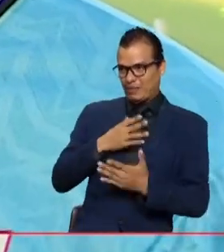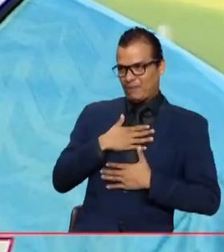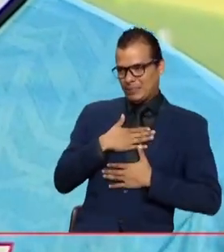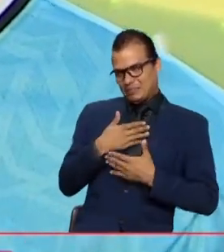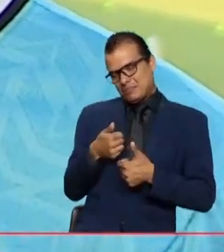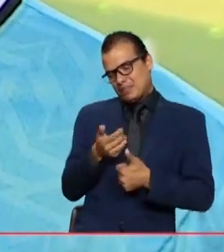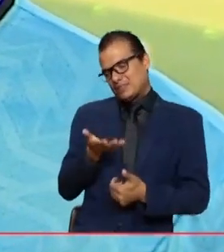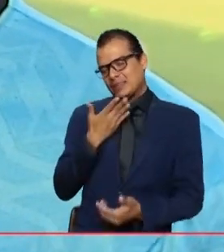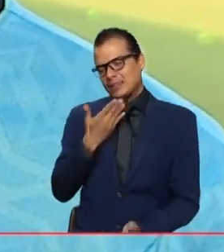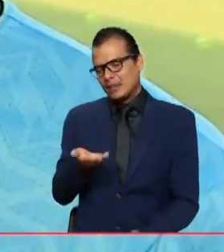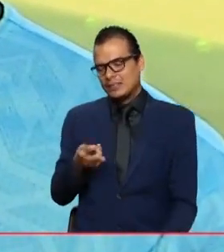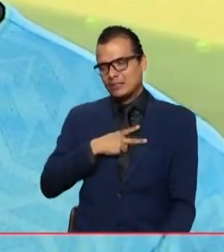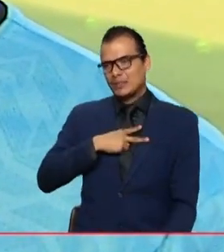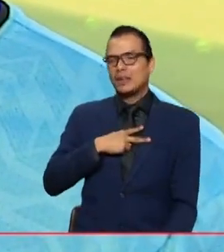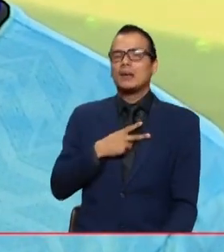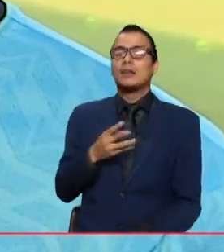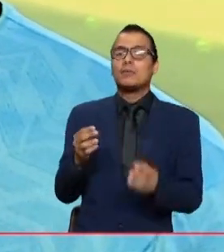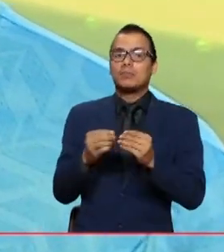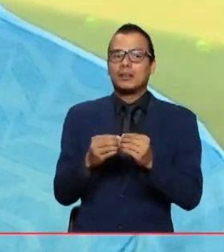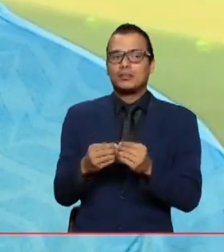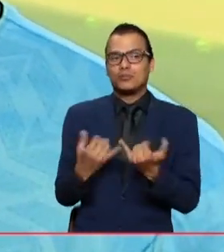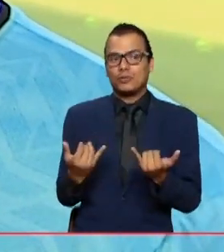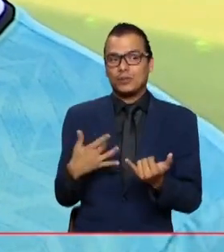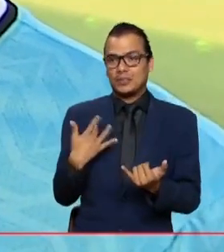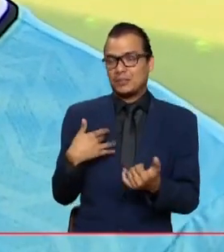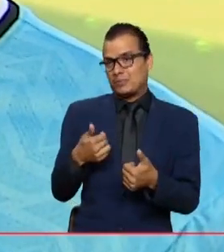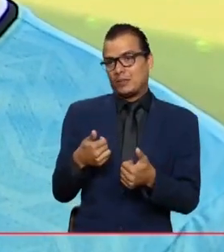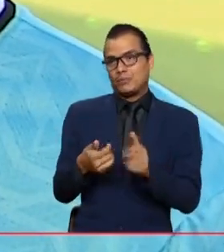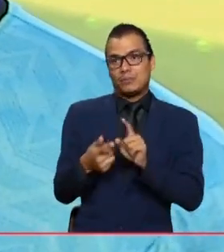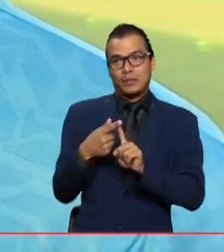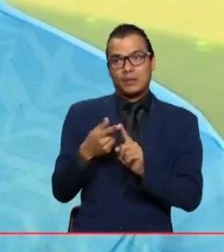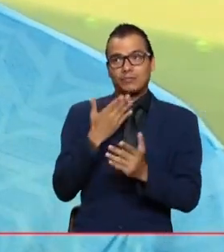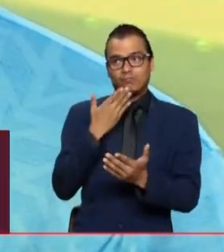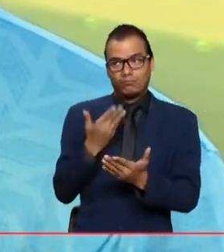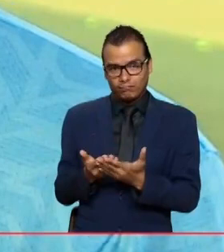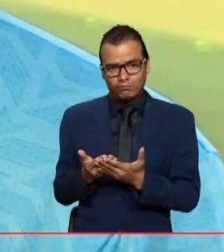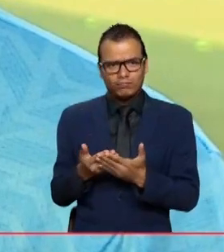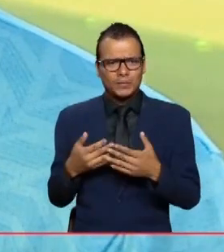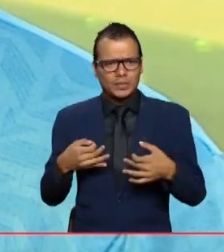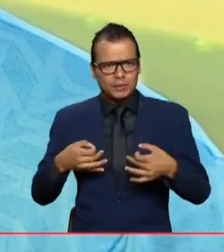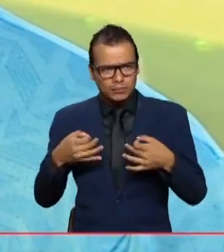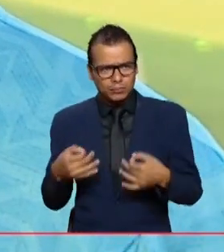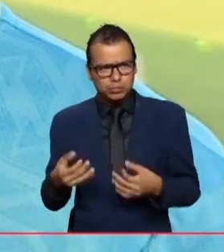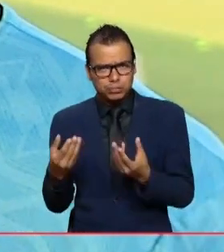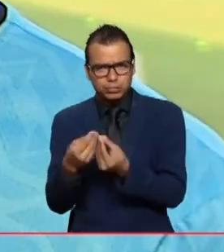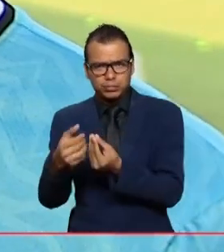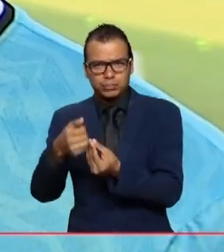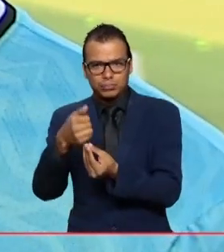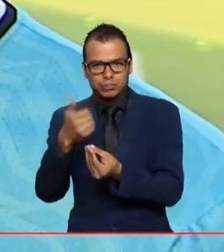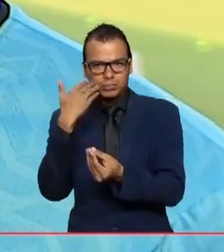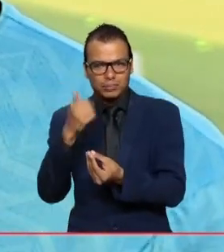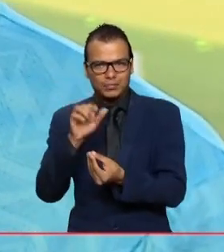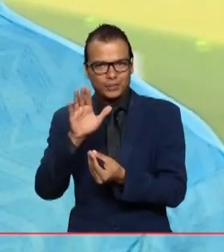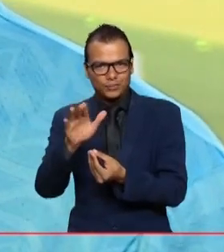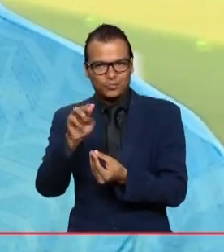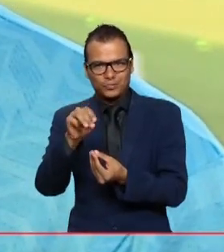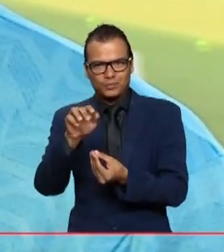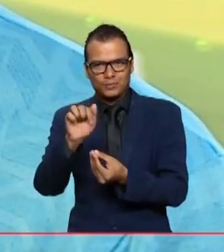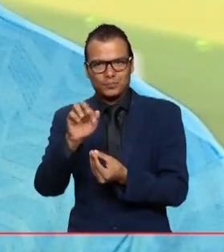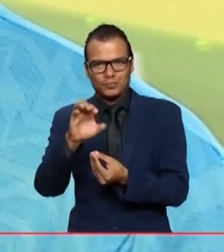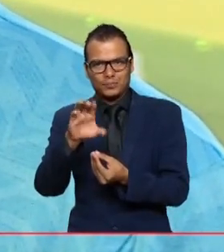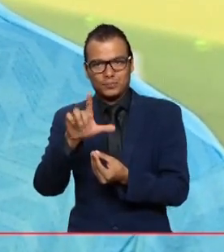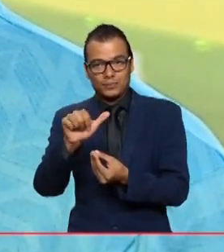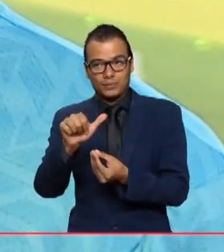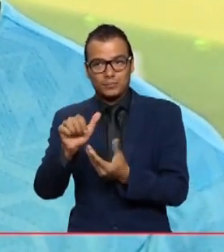etapa. La verdad, el sentimiento es primeramente de gratitud con la directiva, con Marcela en primer